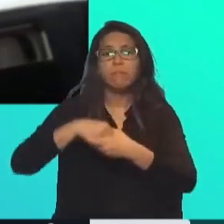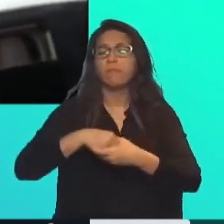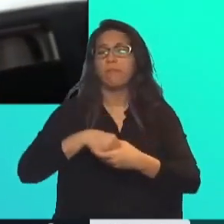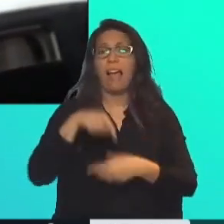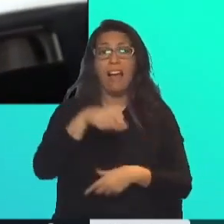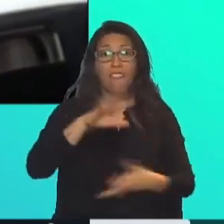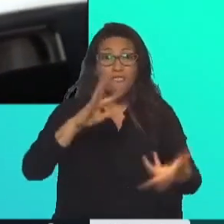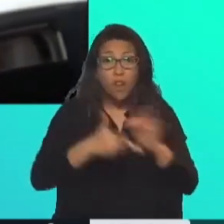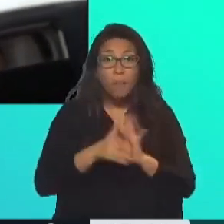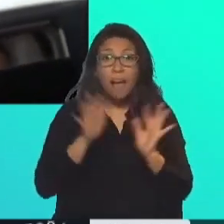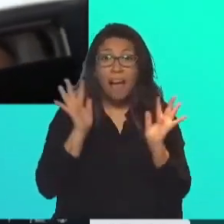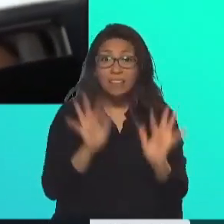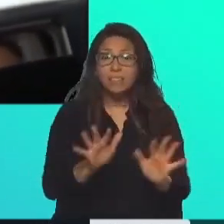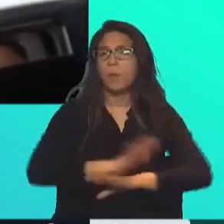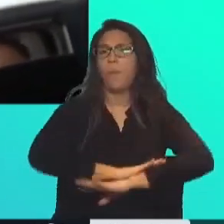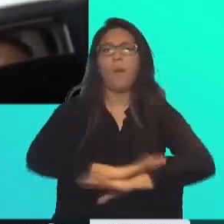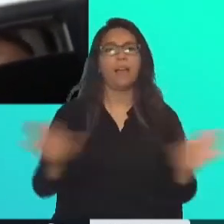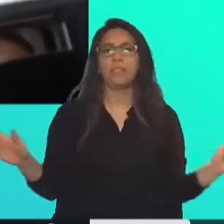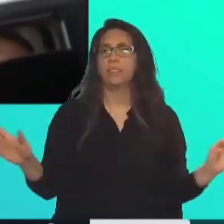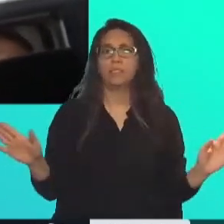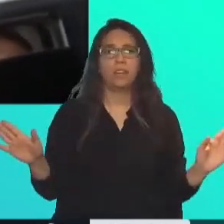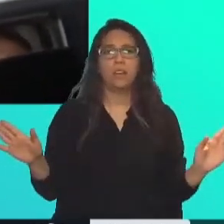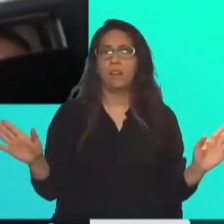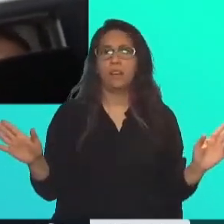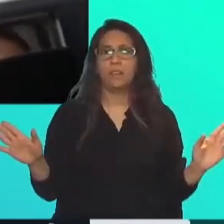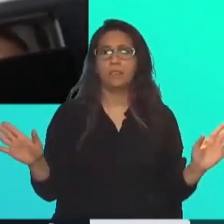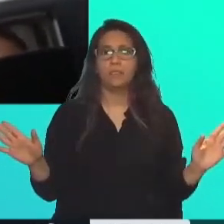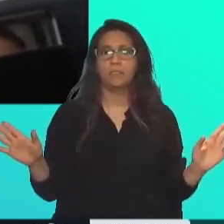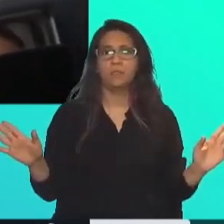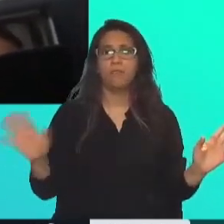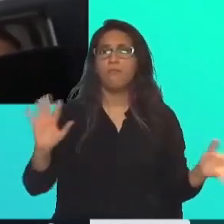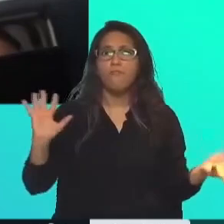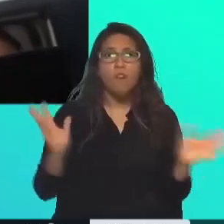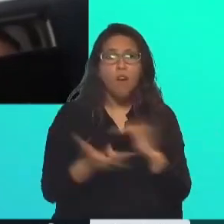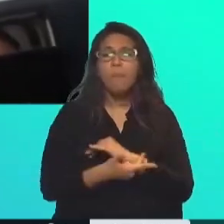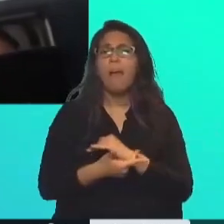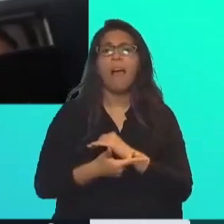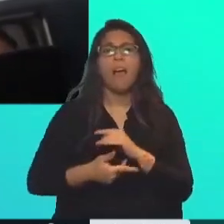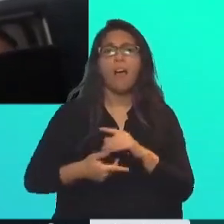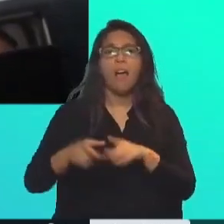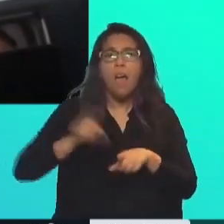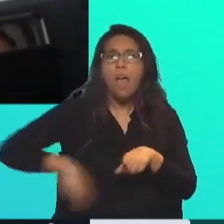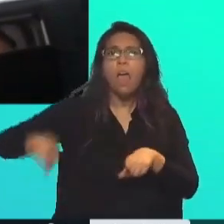metodología, hay que acabar con los sistemáticos